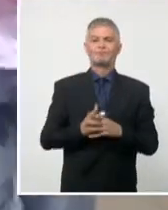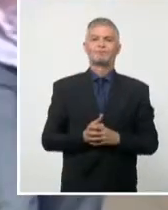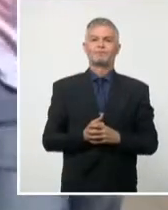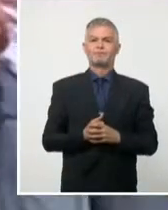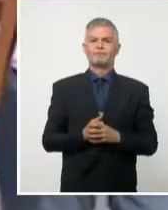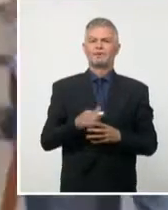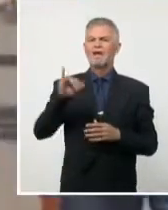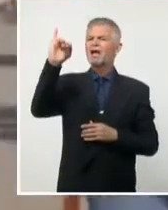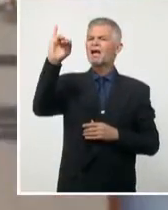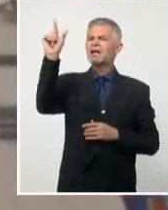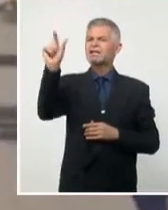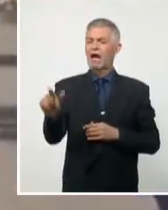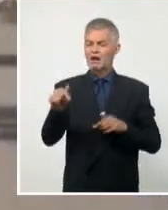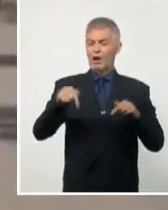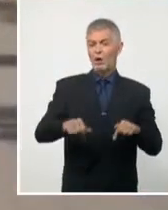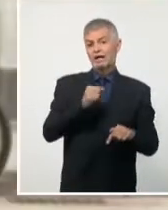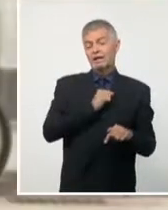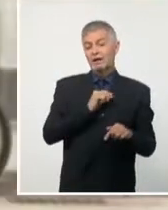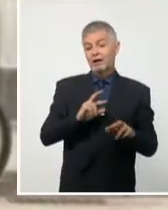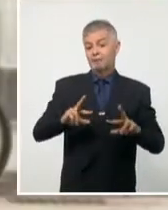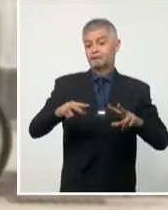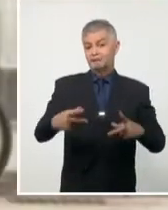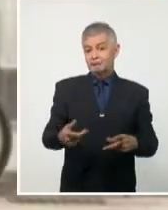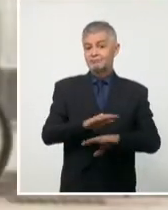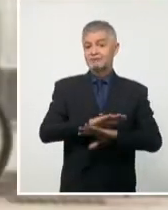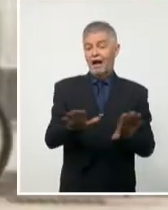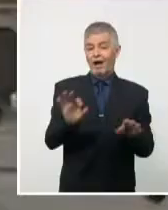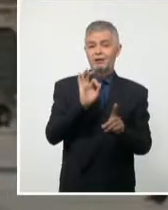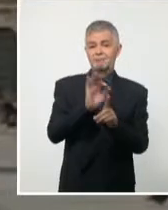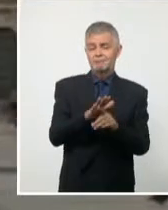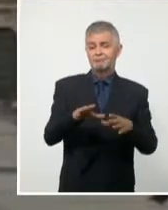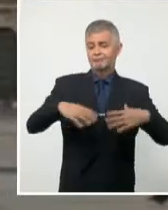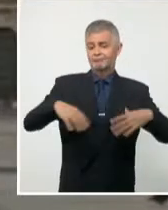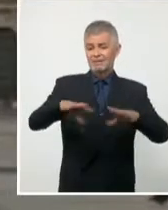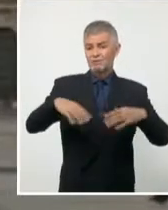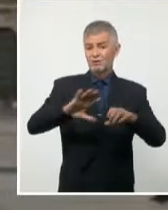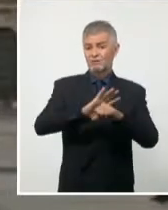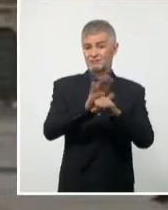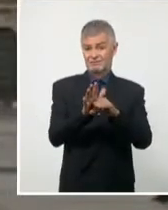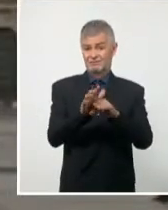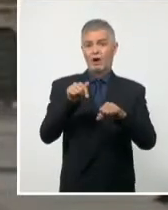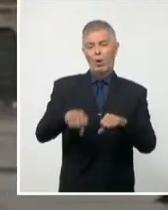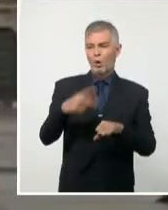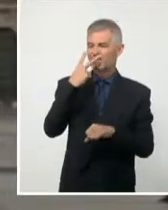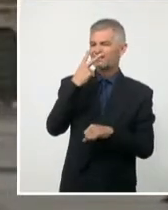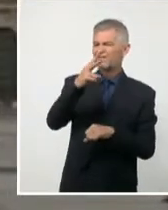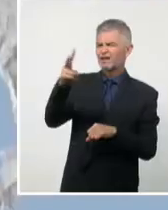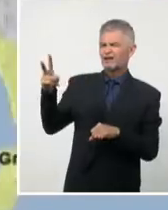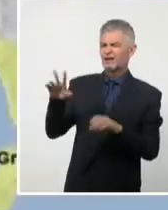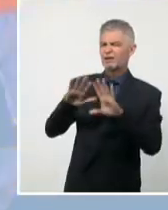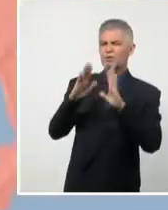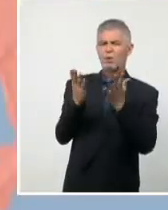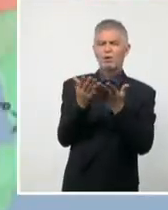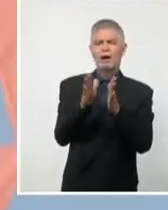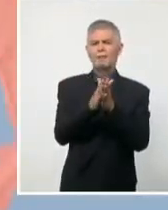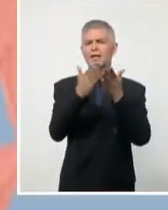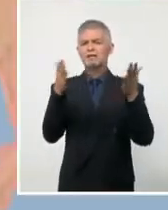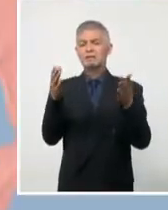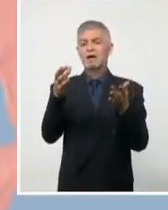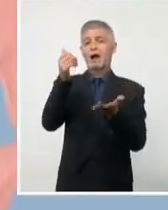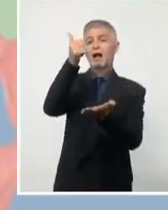Una Italia que intenta retomar su cotidianidad ante la cara gris de una pandemia es la que visualizamos hoy en medios de prensa. A Roma de